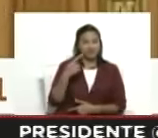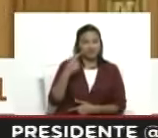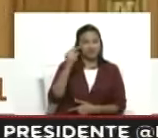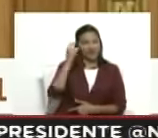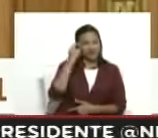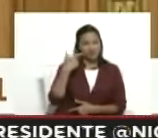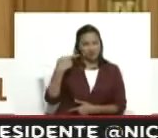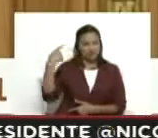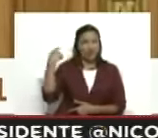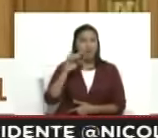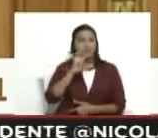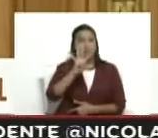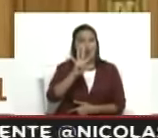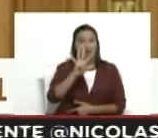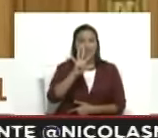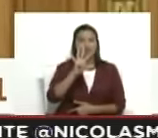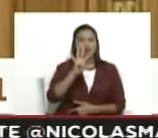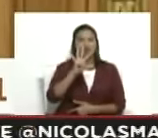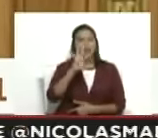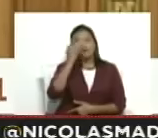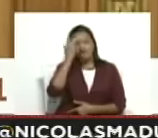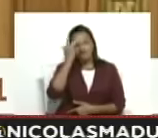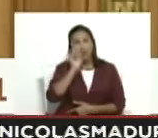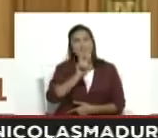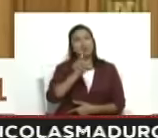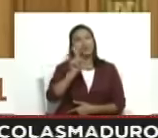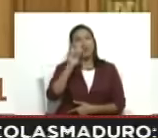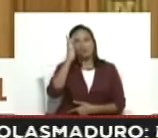¿ah? Y el 29 de febrero,